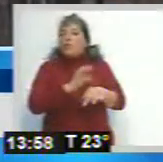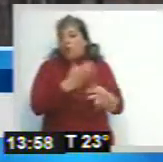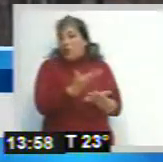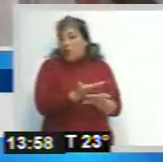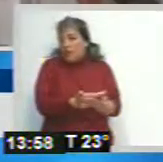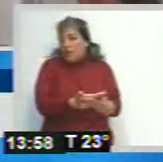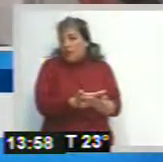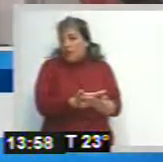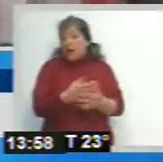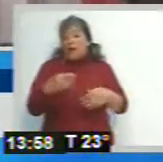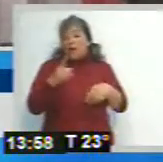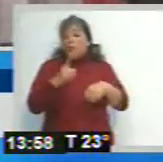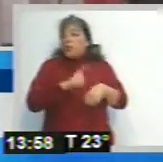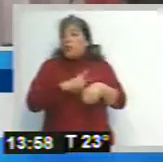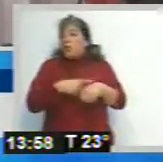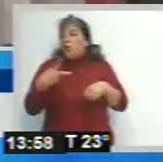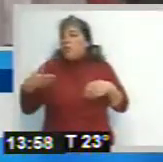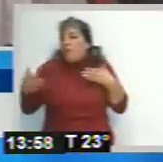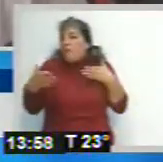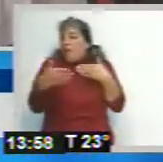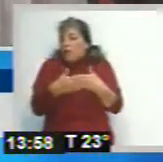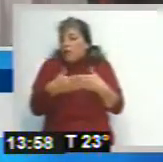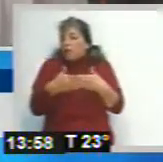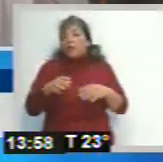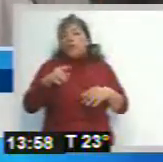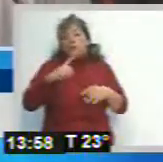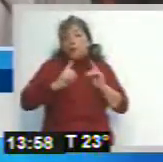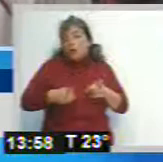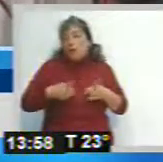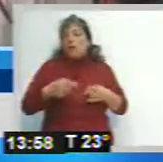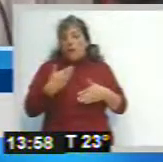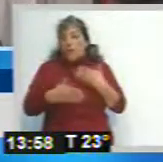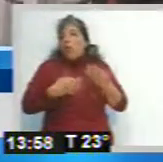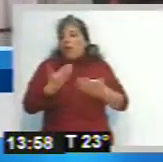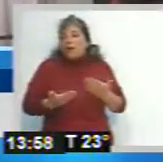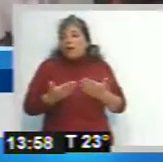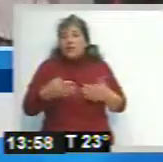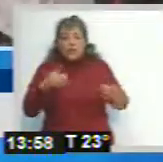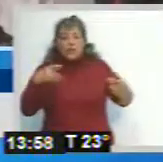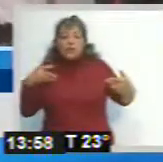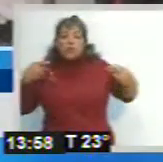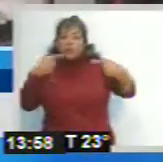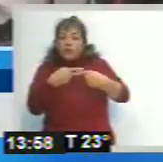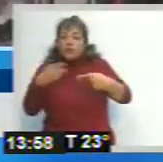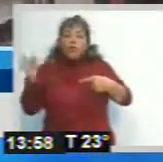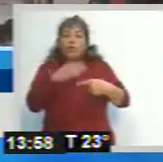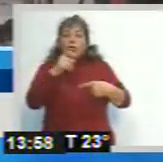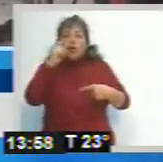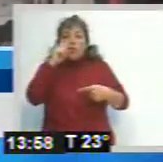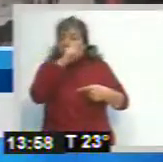el corto plazo vamos a hacer o vamos a procurar establecer una interconexión entre todos los centros